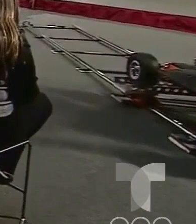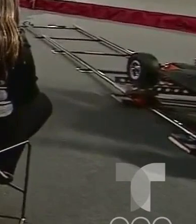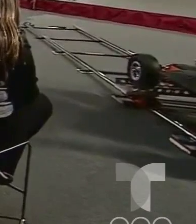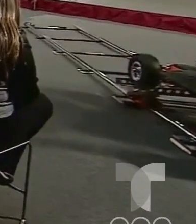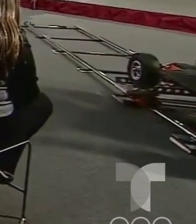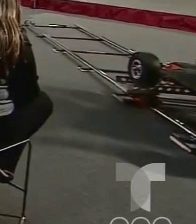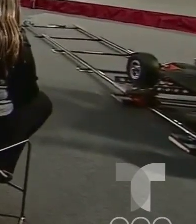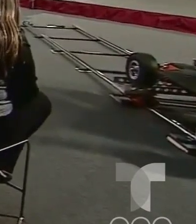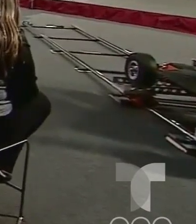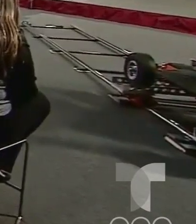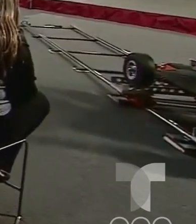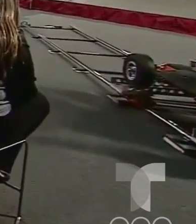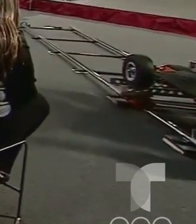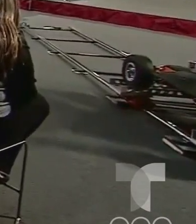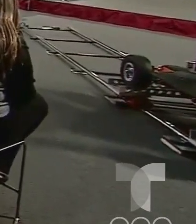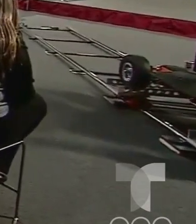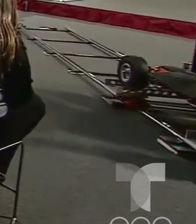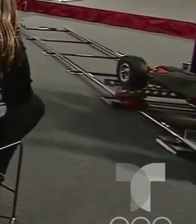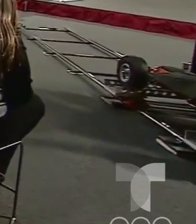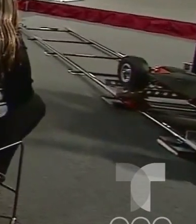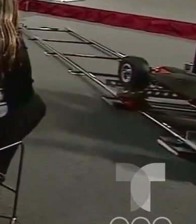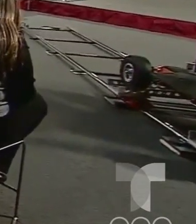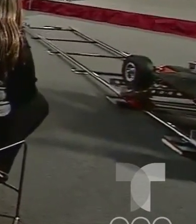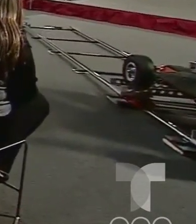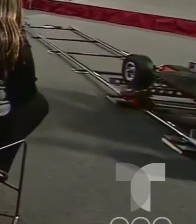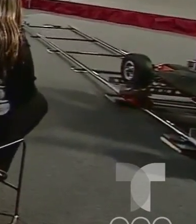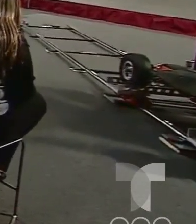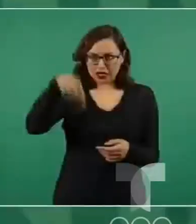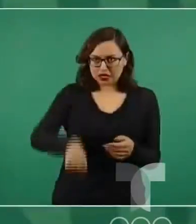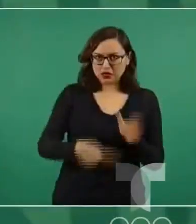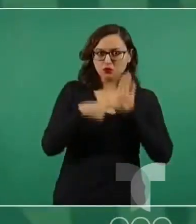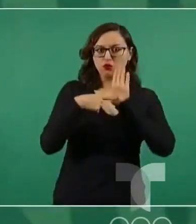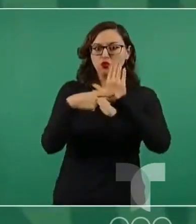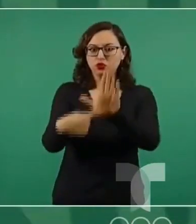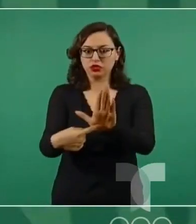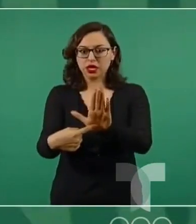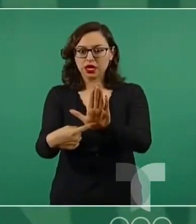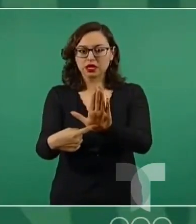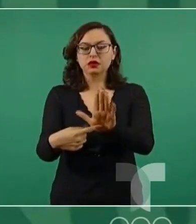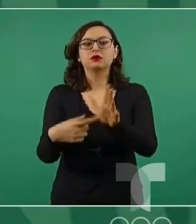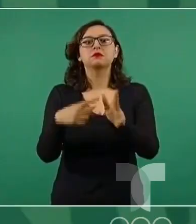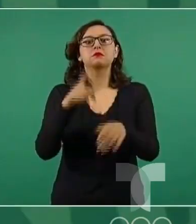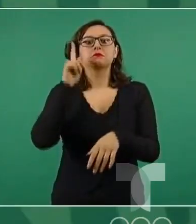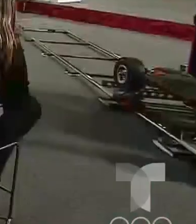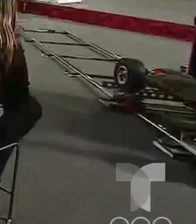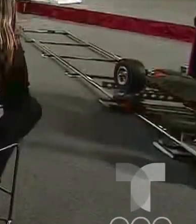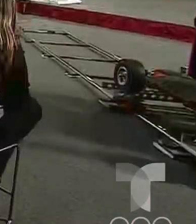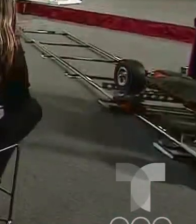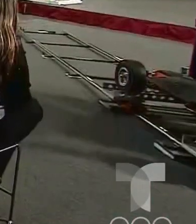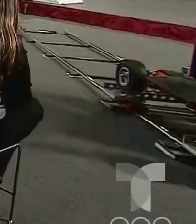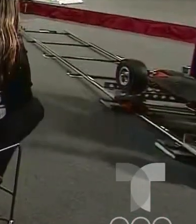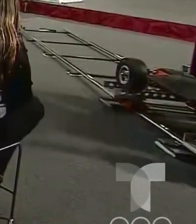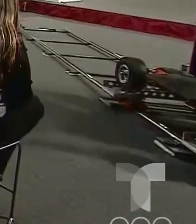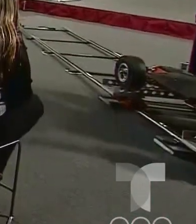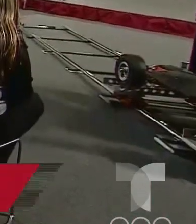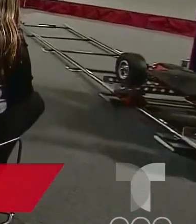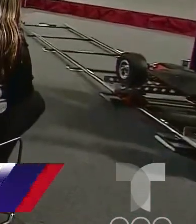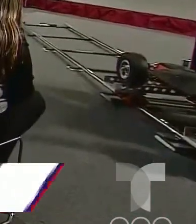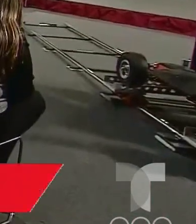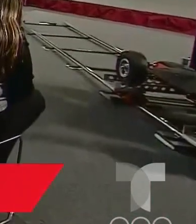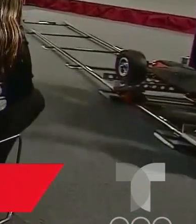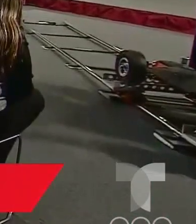aquí? Y al día siguiente pueden venir a pueden responder. Pueden venir a decir si es cierto. O presentar pruebas. O si presentar pruebas.